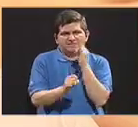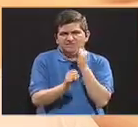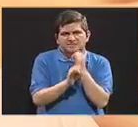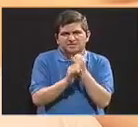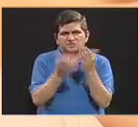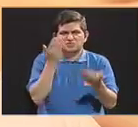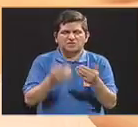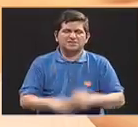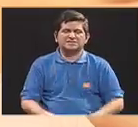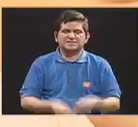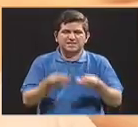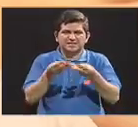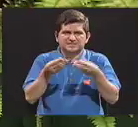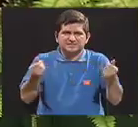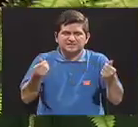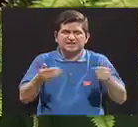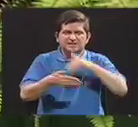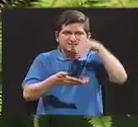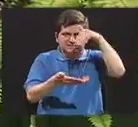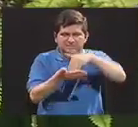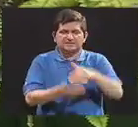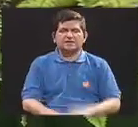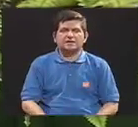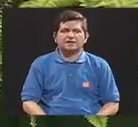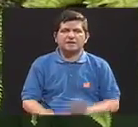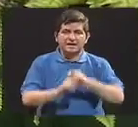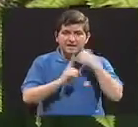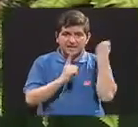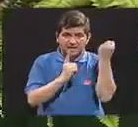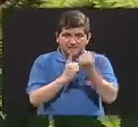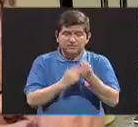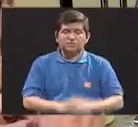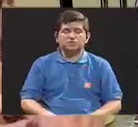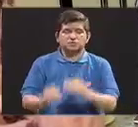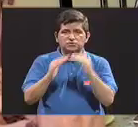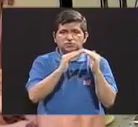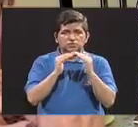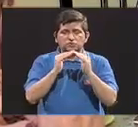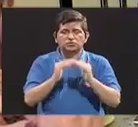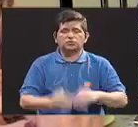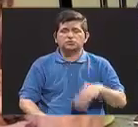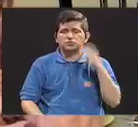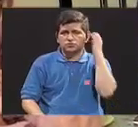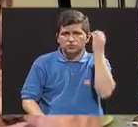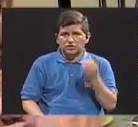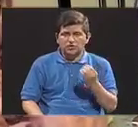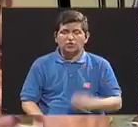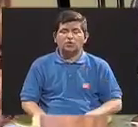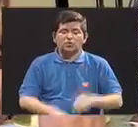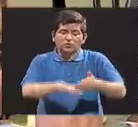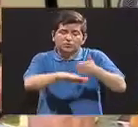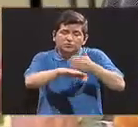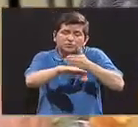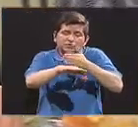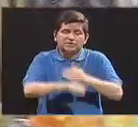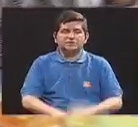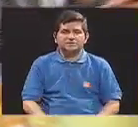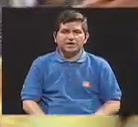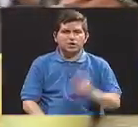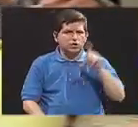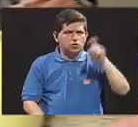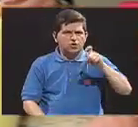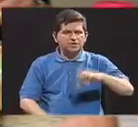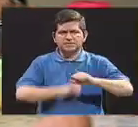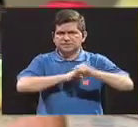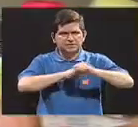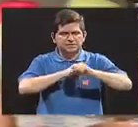institución de centralizada el panorama en la red de cuido en ciudadano de oro apenas está creciendo auguramos Que no necesiten